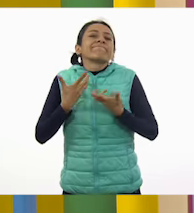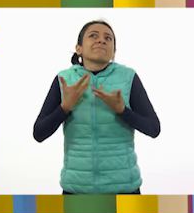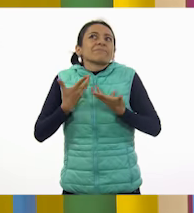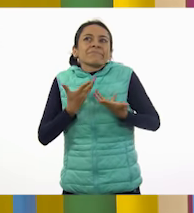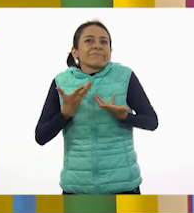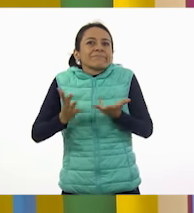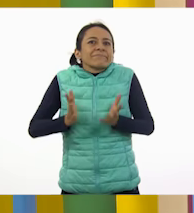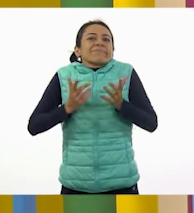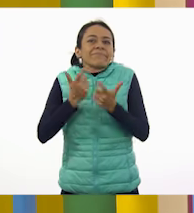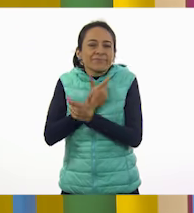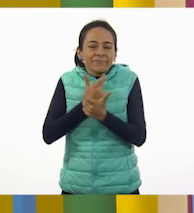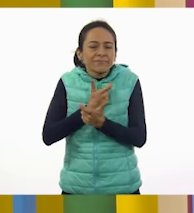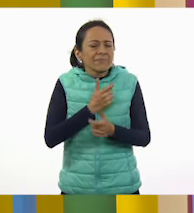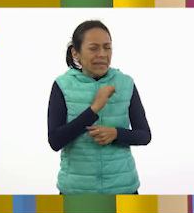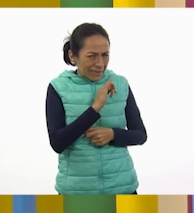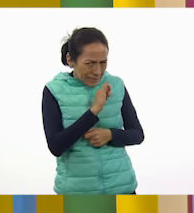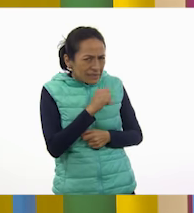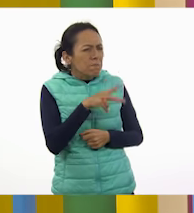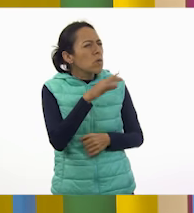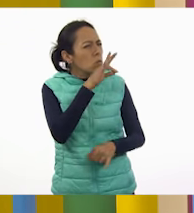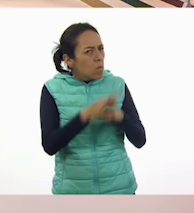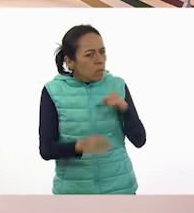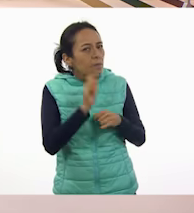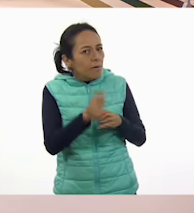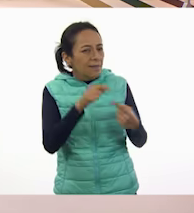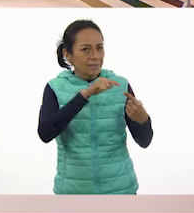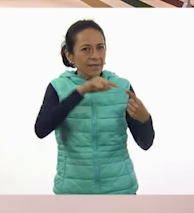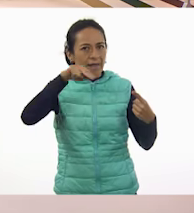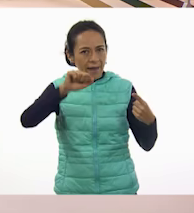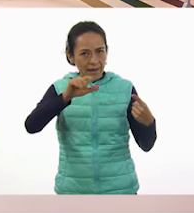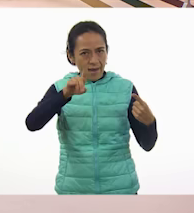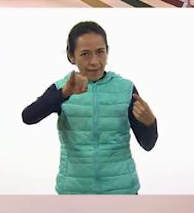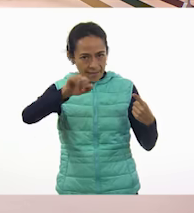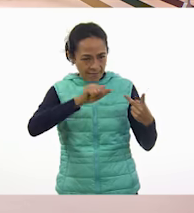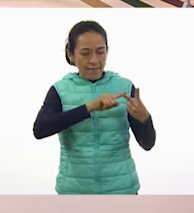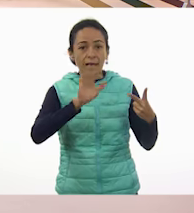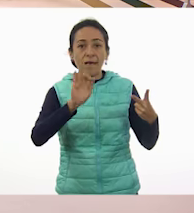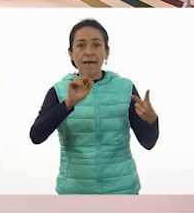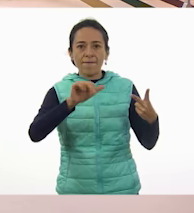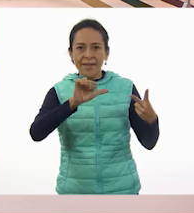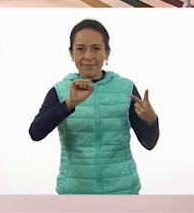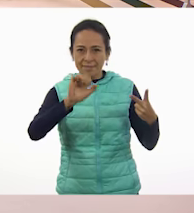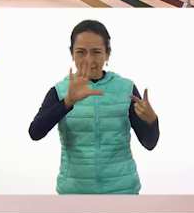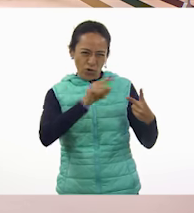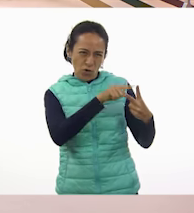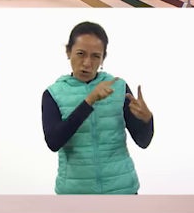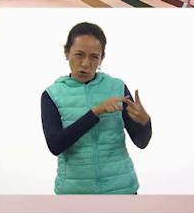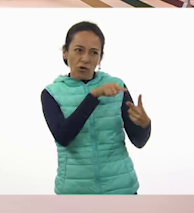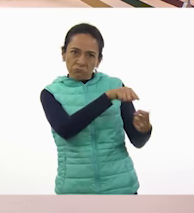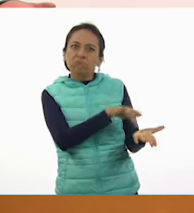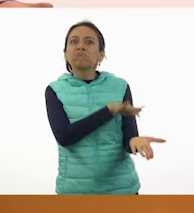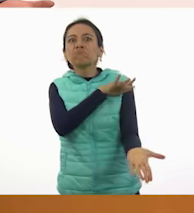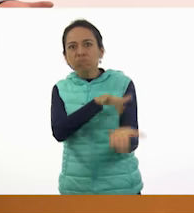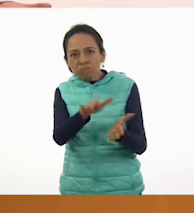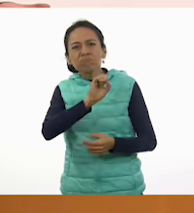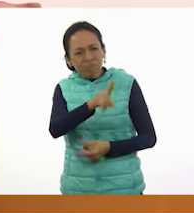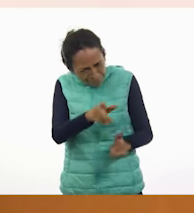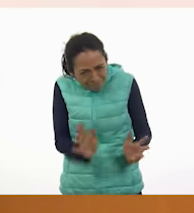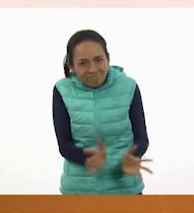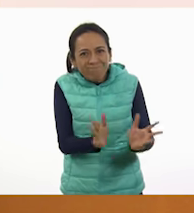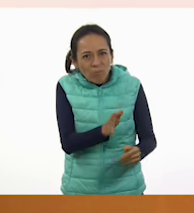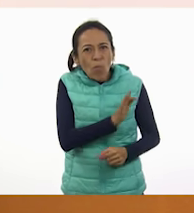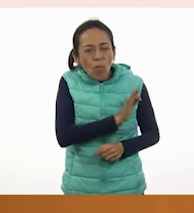que Nadia y Francisco la apoyaron y la invitaron a participar en la obra de teatro. Sí. Sí. Y tú, piensas?